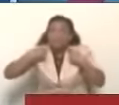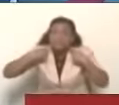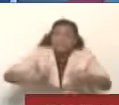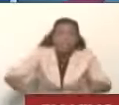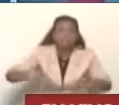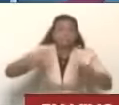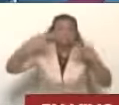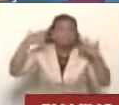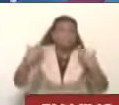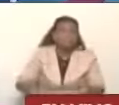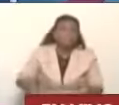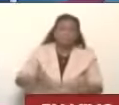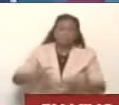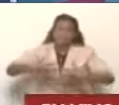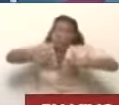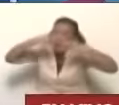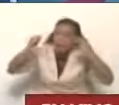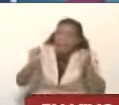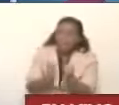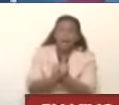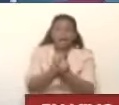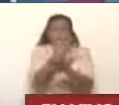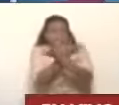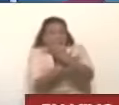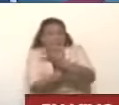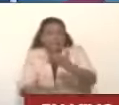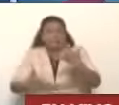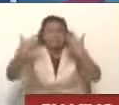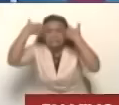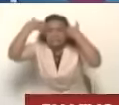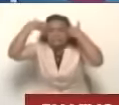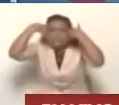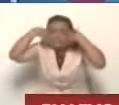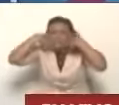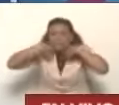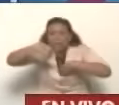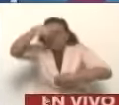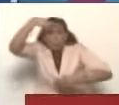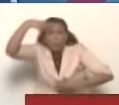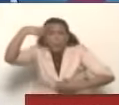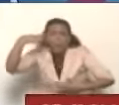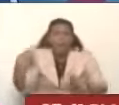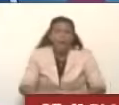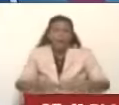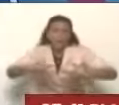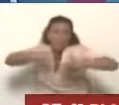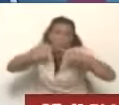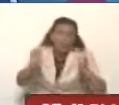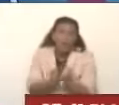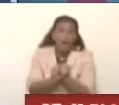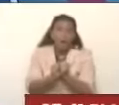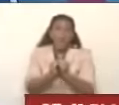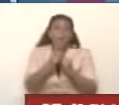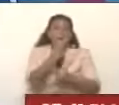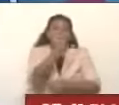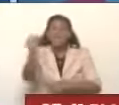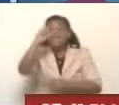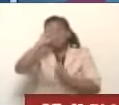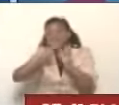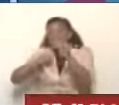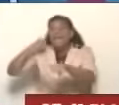como toda nuestra Venezuela, sangre, sudor y lágrimas. Y una guerra casi de 20